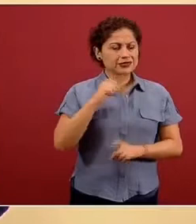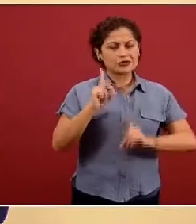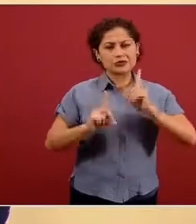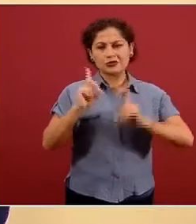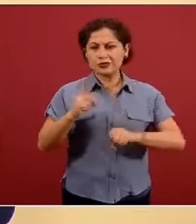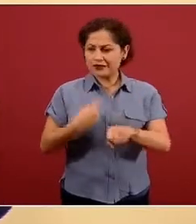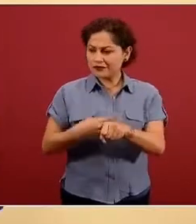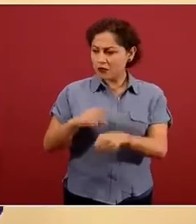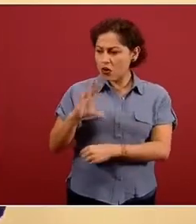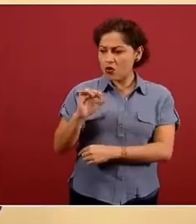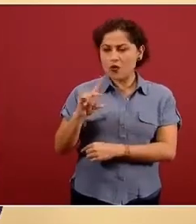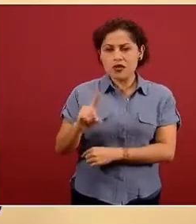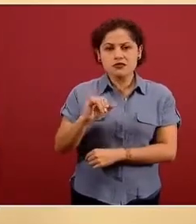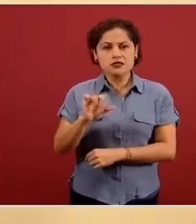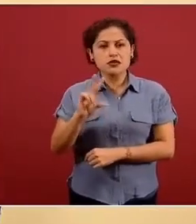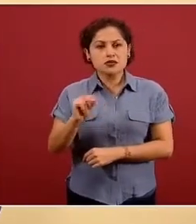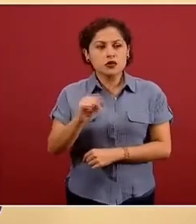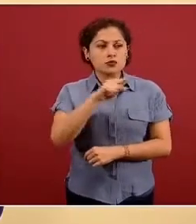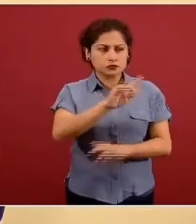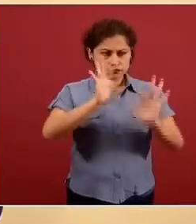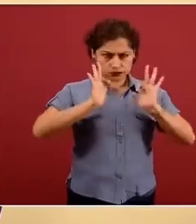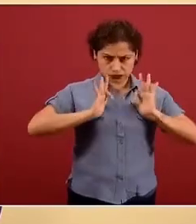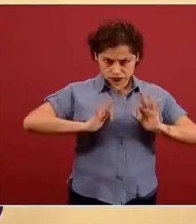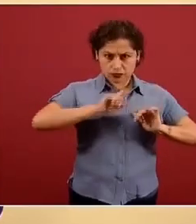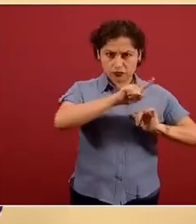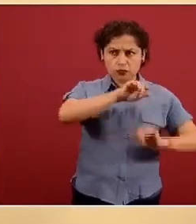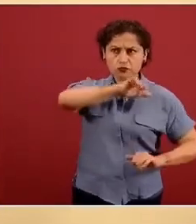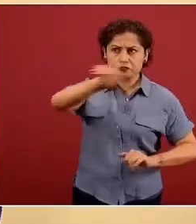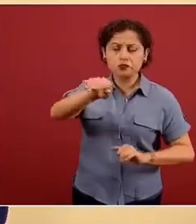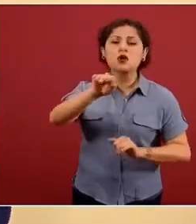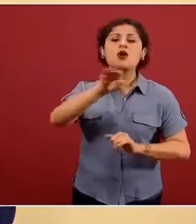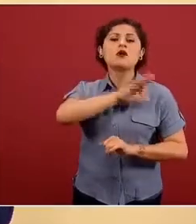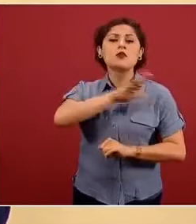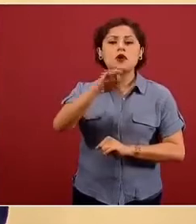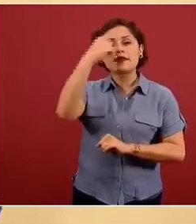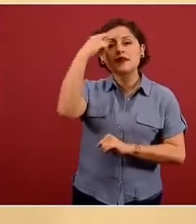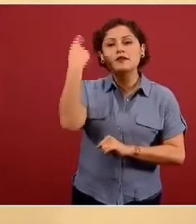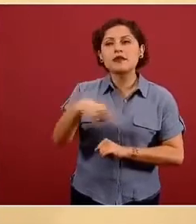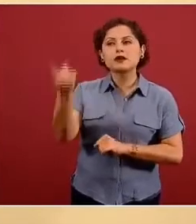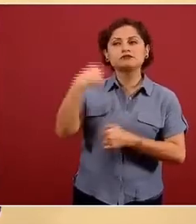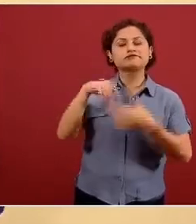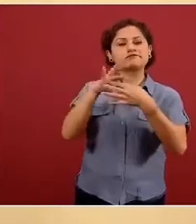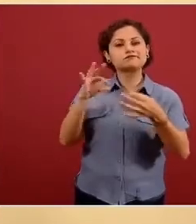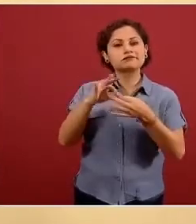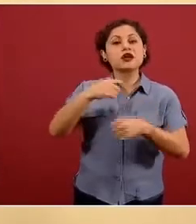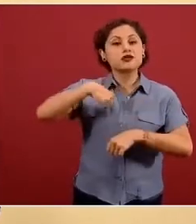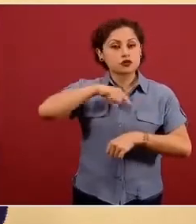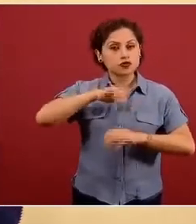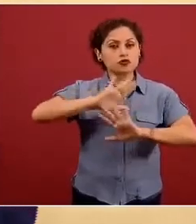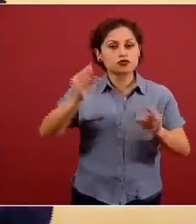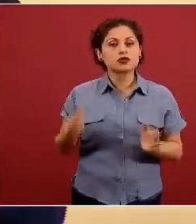su padecimiento, puede acudir a los mecanismos de información que hemos puesto a disposición desde el inicio de la epidemia. El